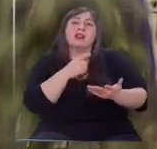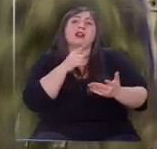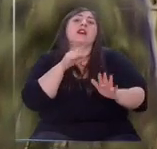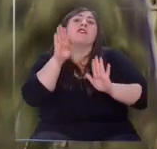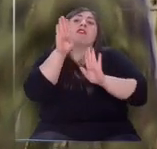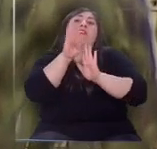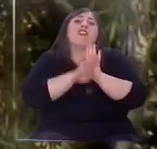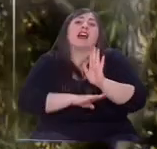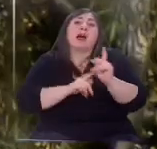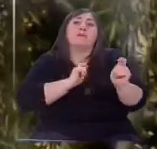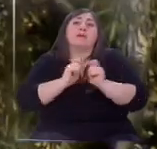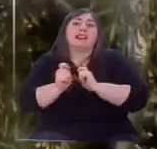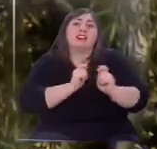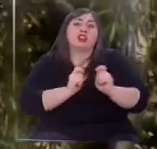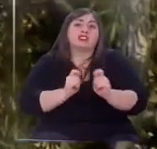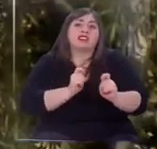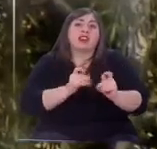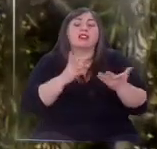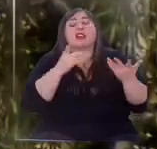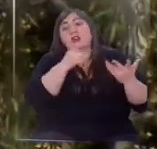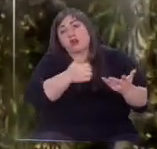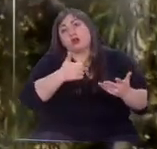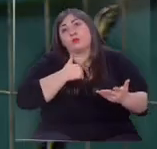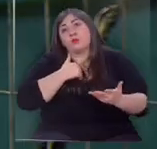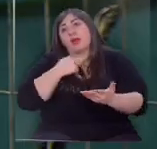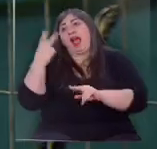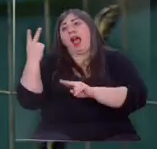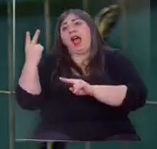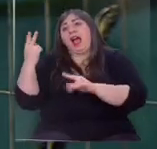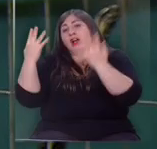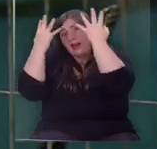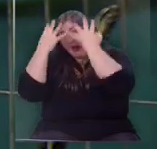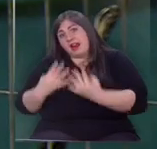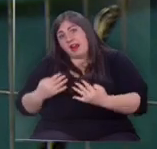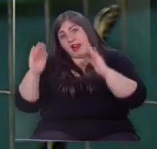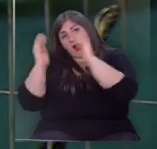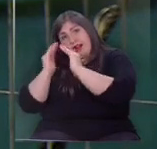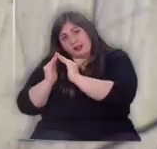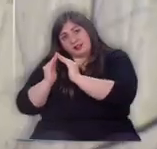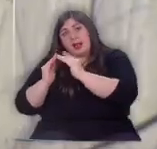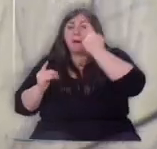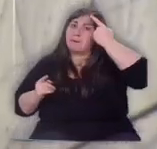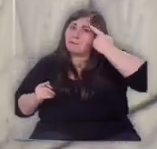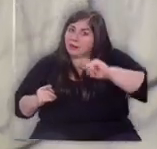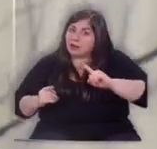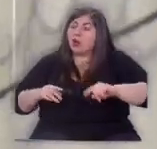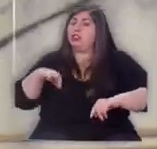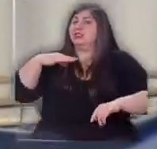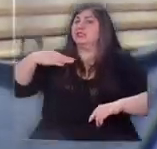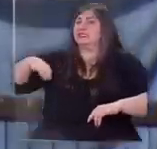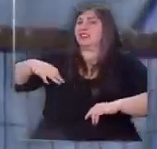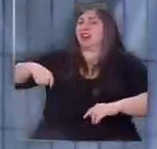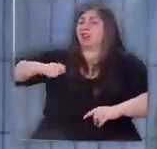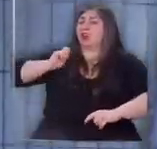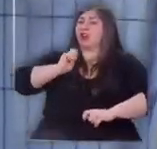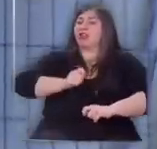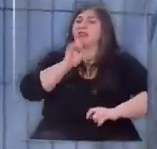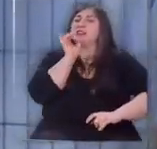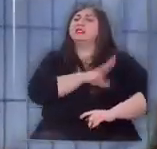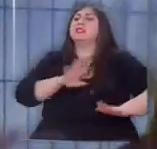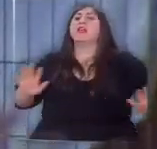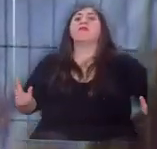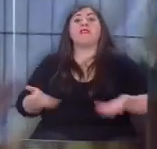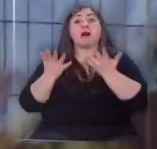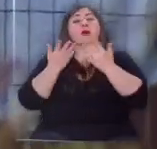delitos de baja peligrosidad y que podrán cumplir arresto domiciliario. Sin embargo, senadores de Chile Vamos presentaron